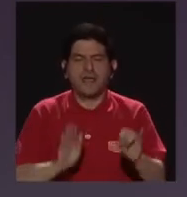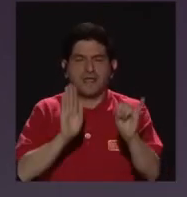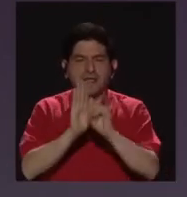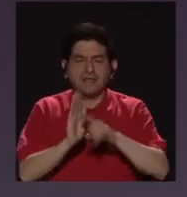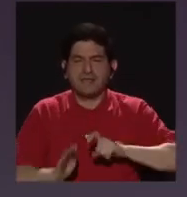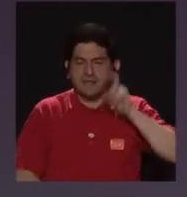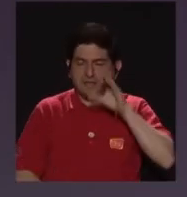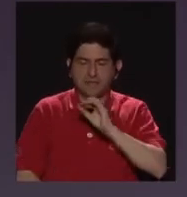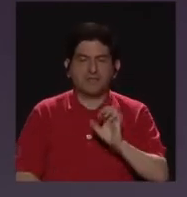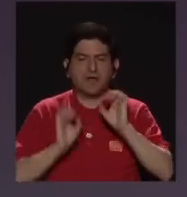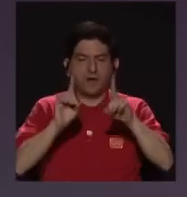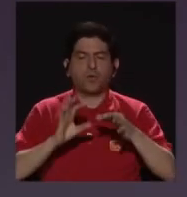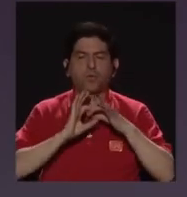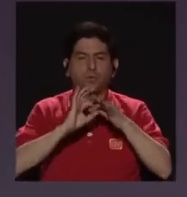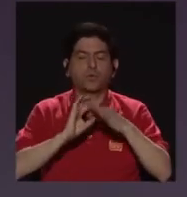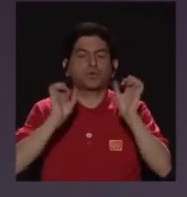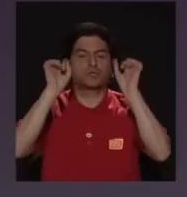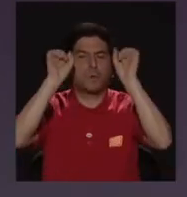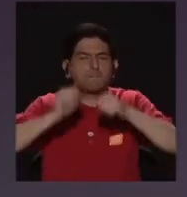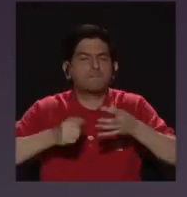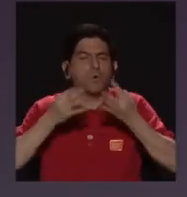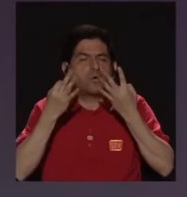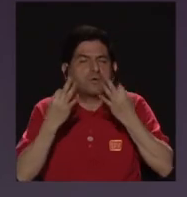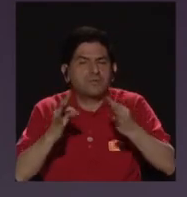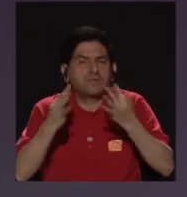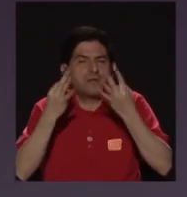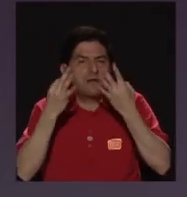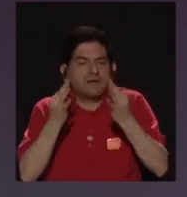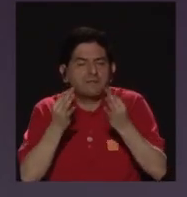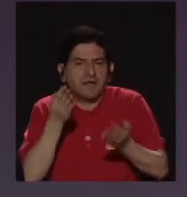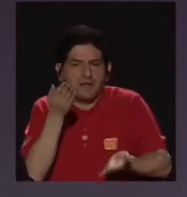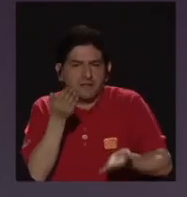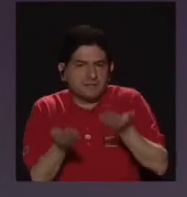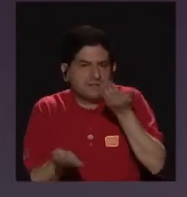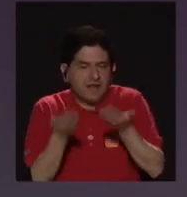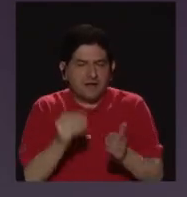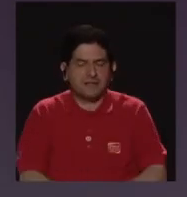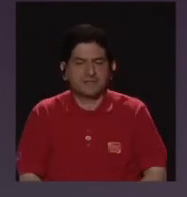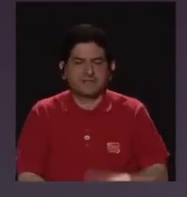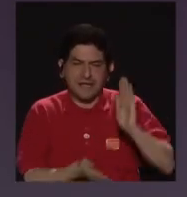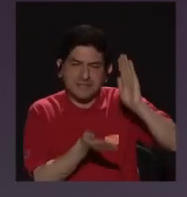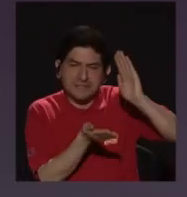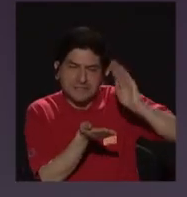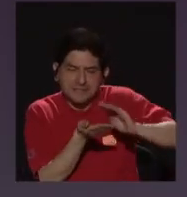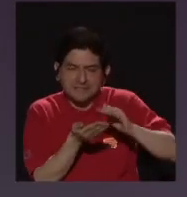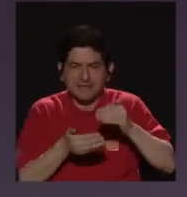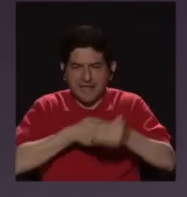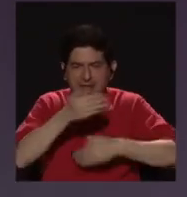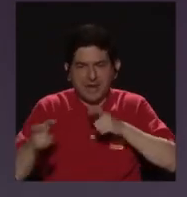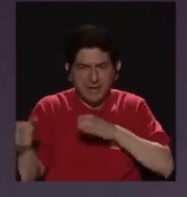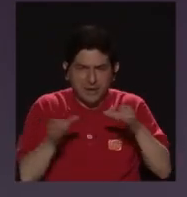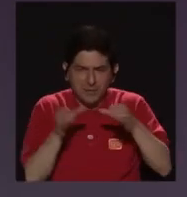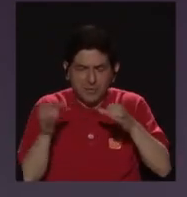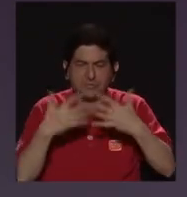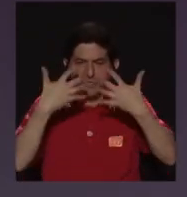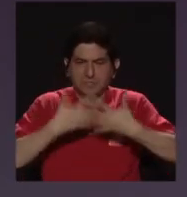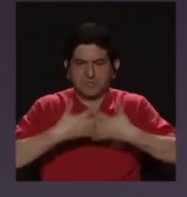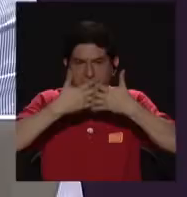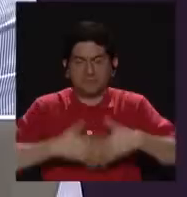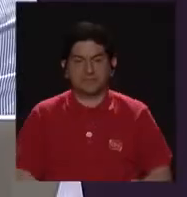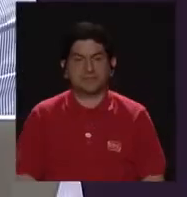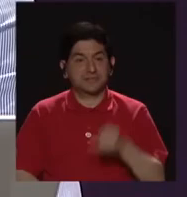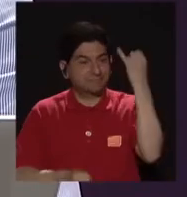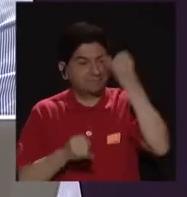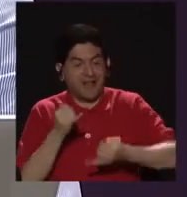me parece que esto se podría de alguna manera por lo menos mitigar esa comercialización que hacen estas empresas porque finalmente